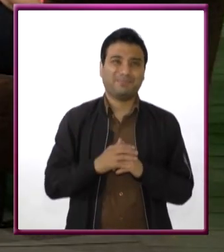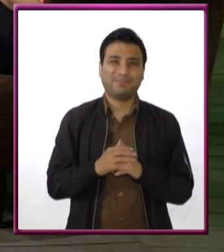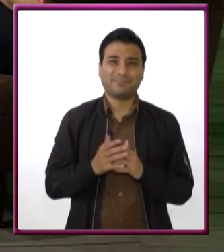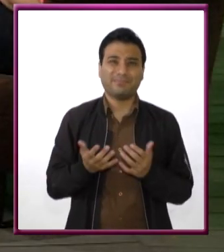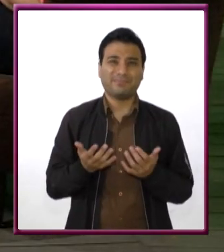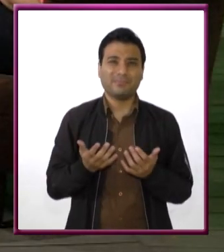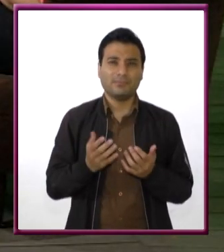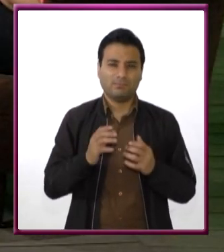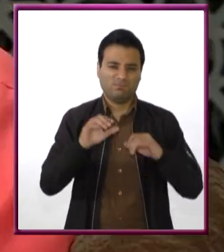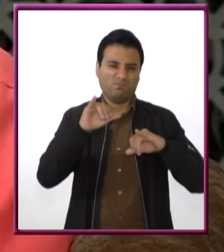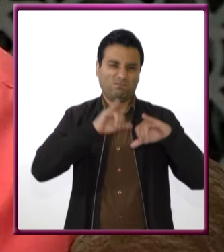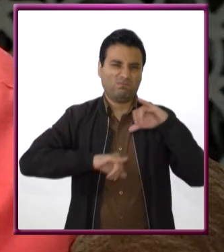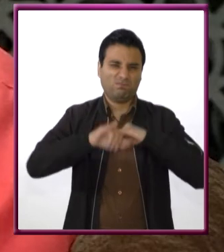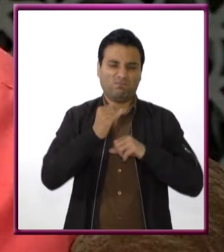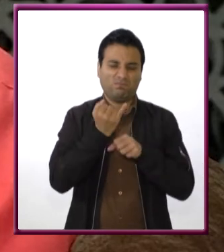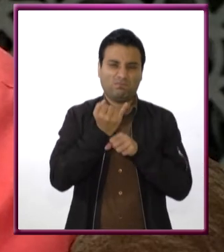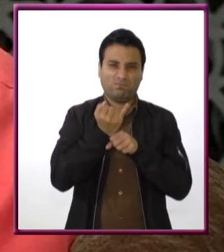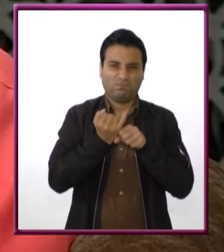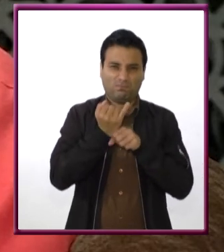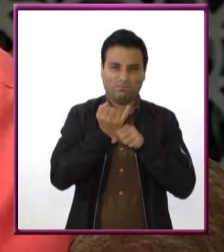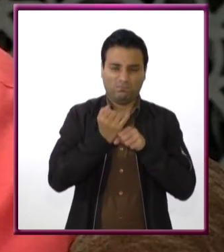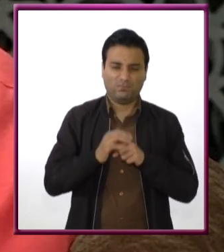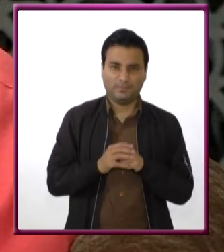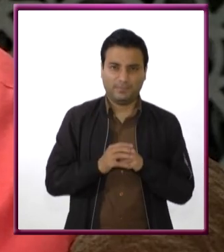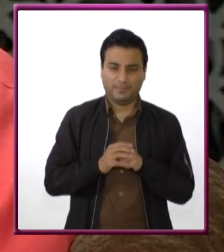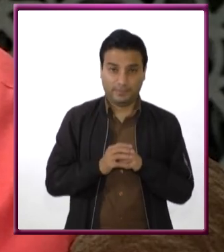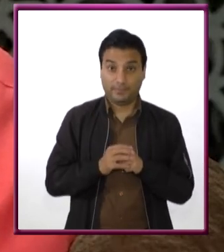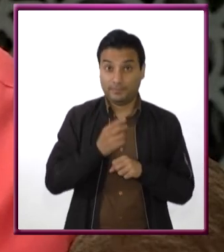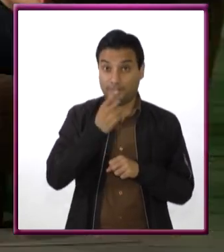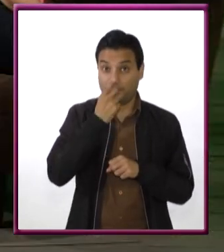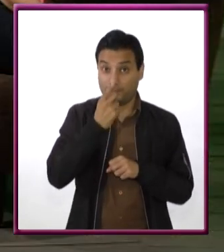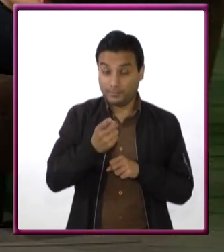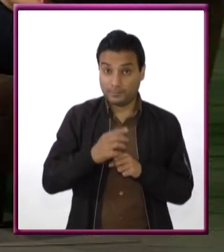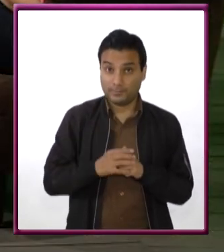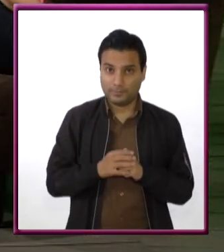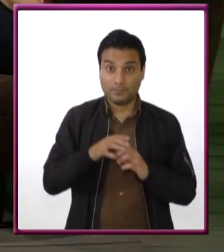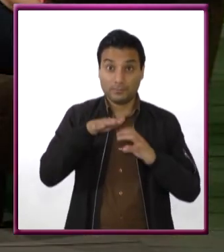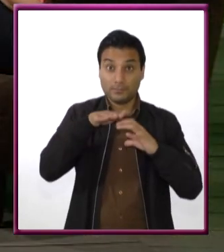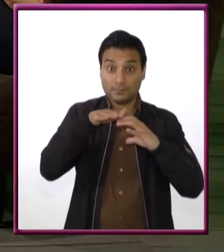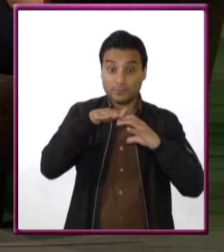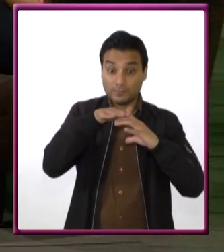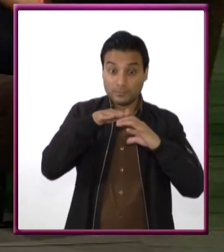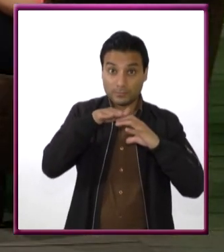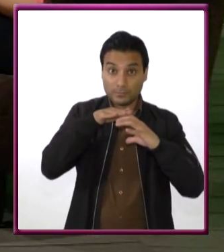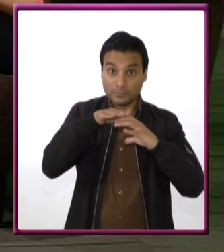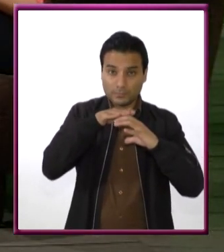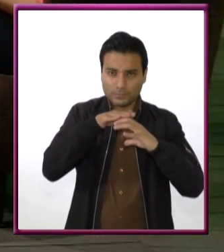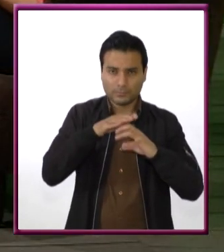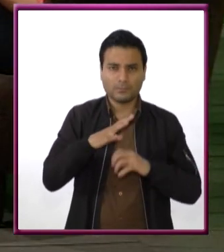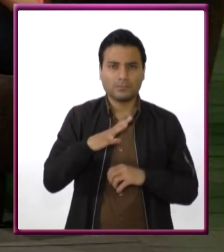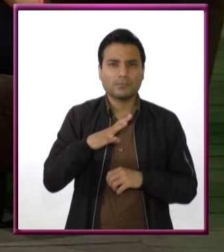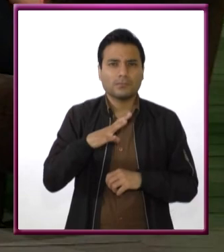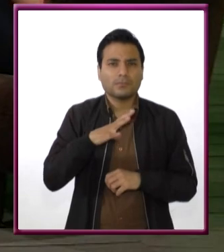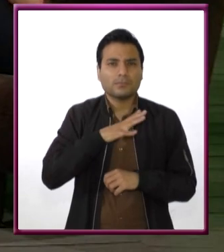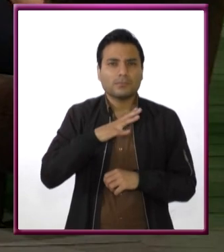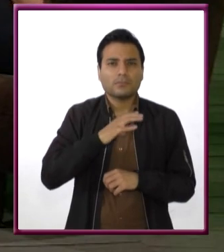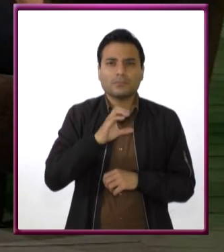los trabajos científicos hubo un registro de organoclorados en el polo, donde jamás va a haber una